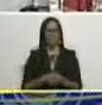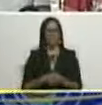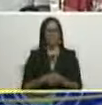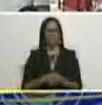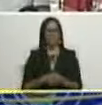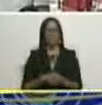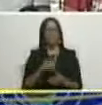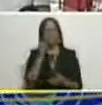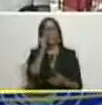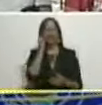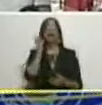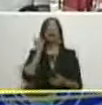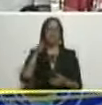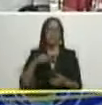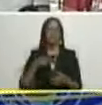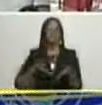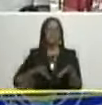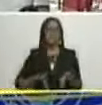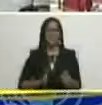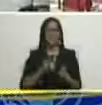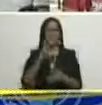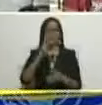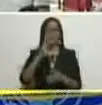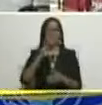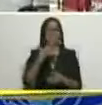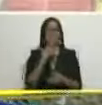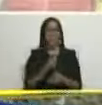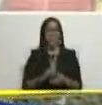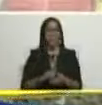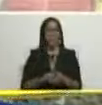Mi papá nació también un 23 de diciembre,